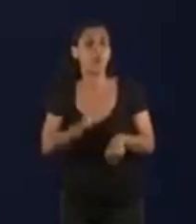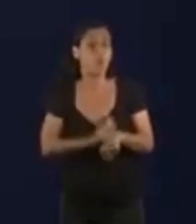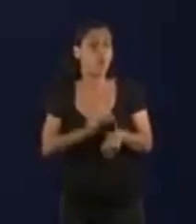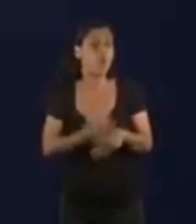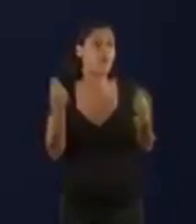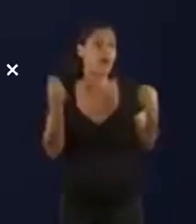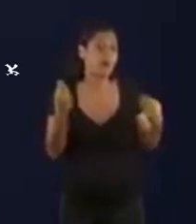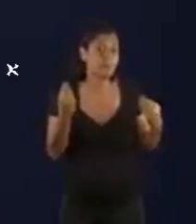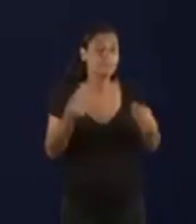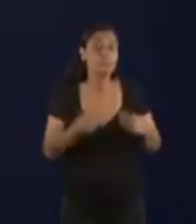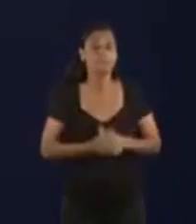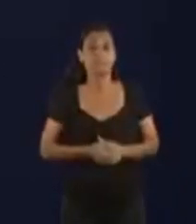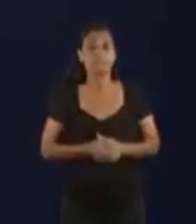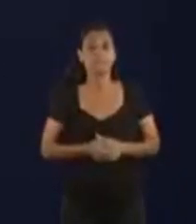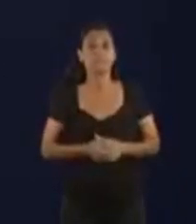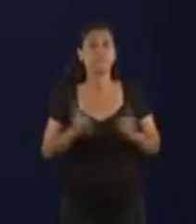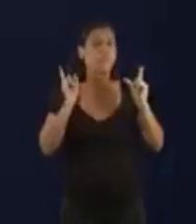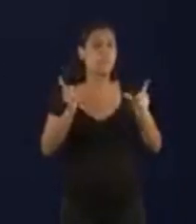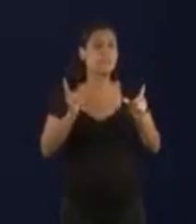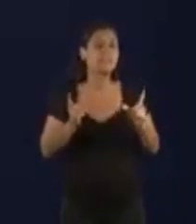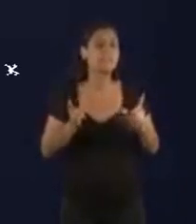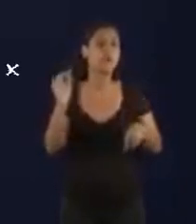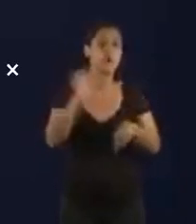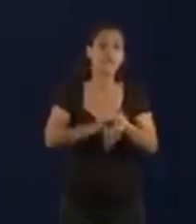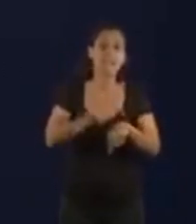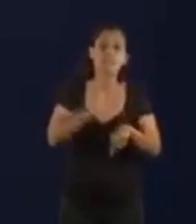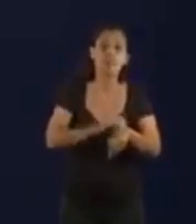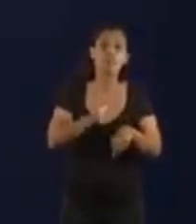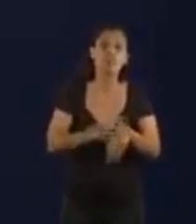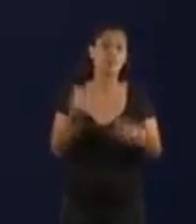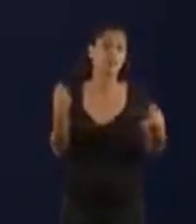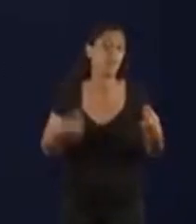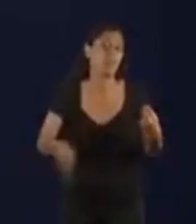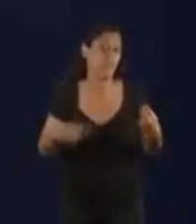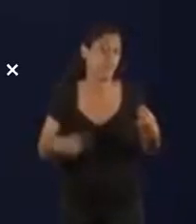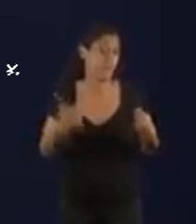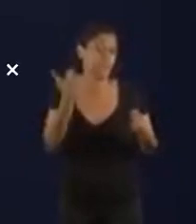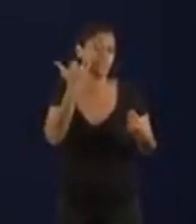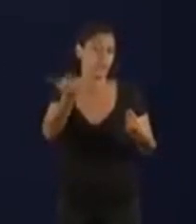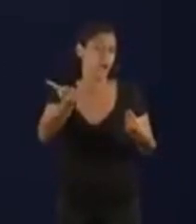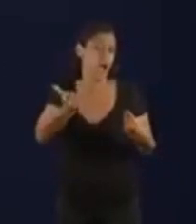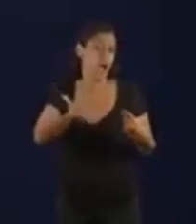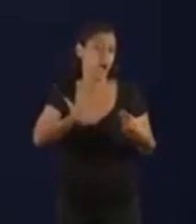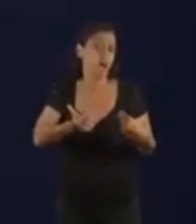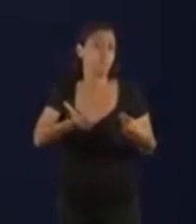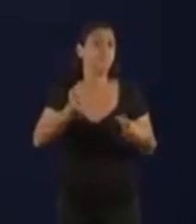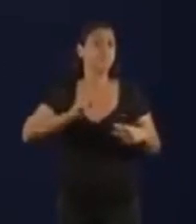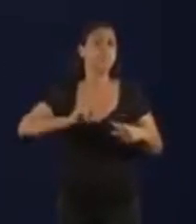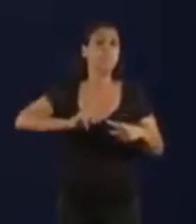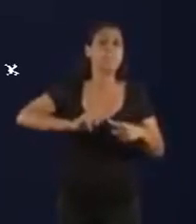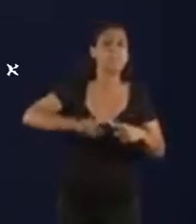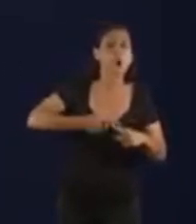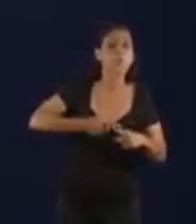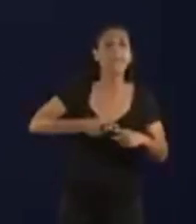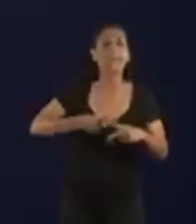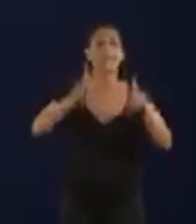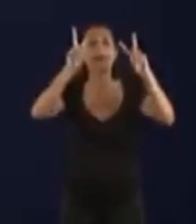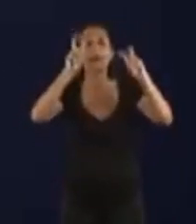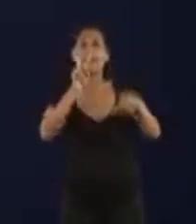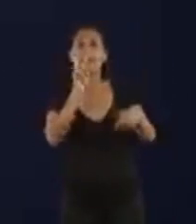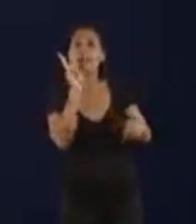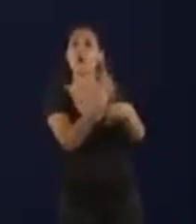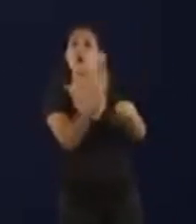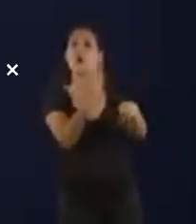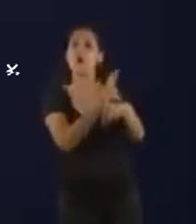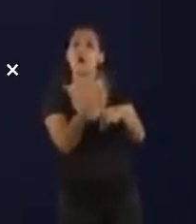responsabilidad que se tuvo en el fracaso o en en las políticas de prevención